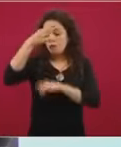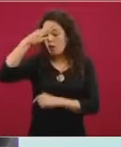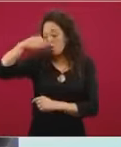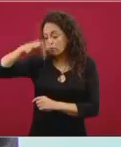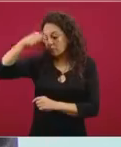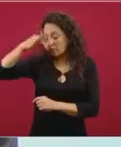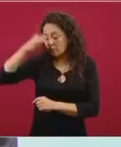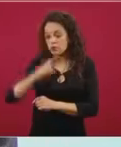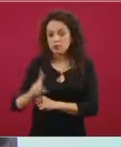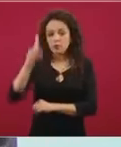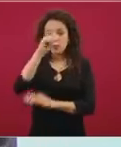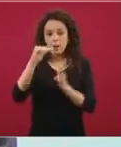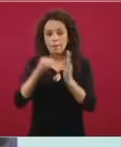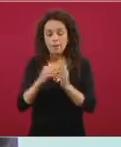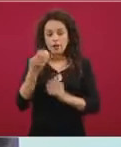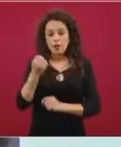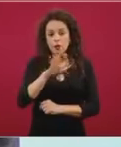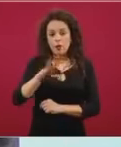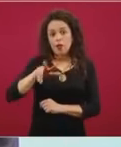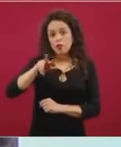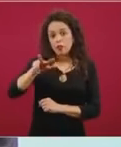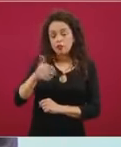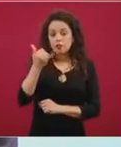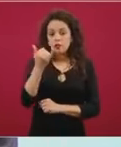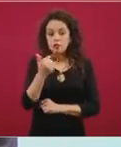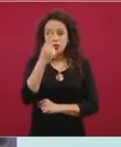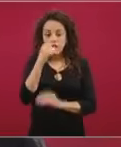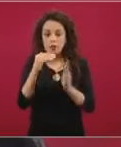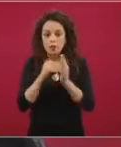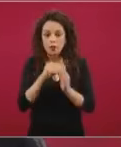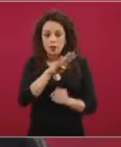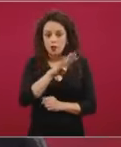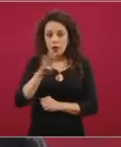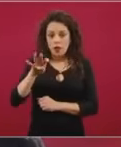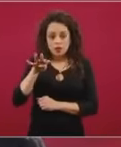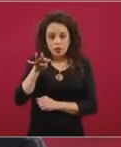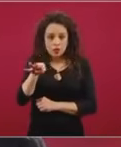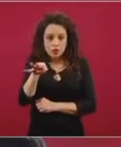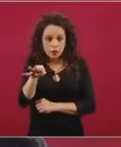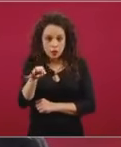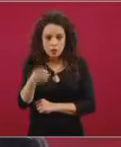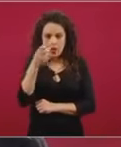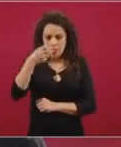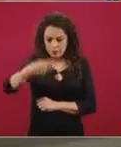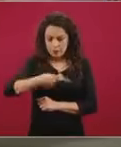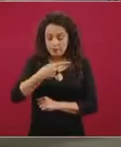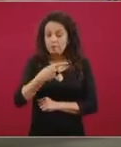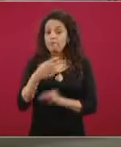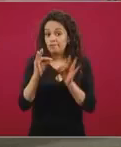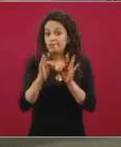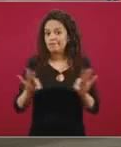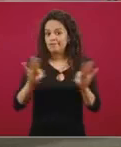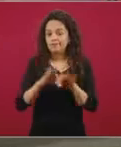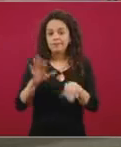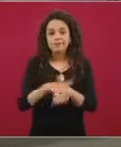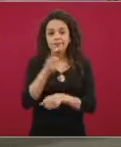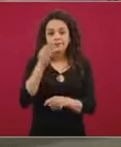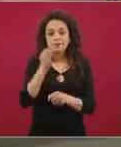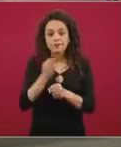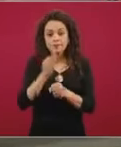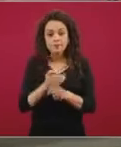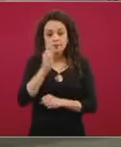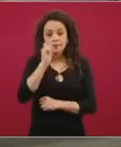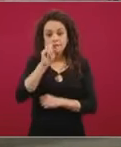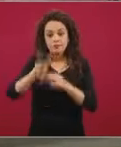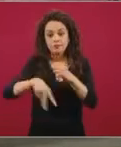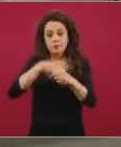en 1918 y 19. La pregunta es muy relevante porque en esta segunda oleada epidémica hemos